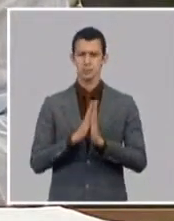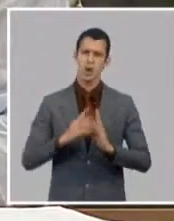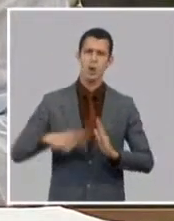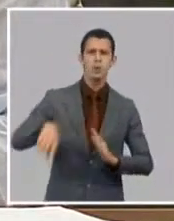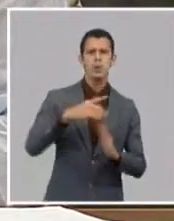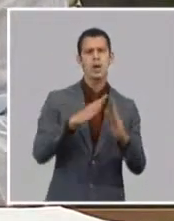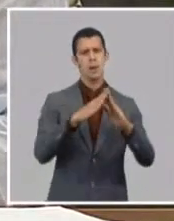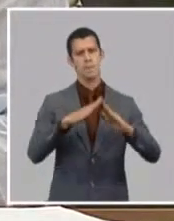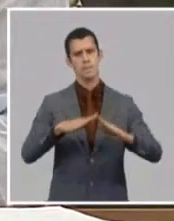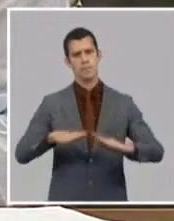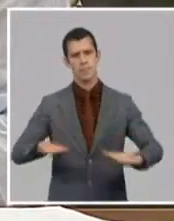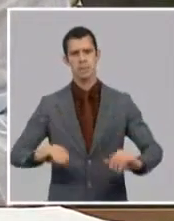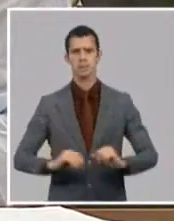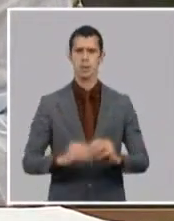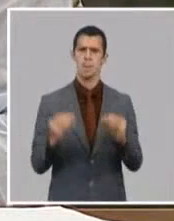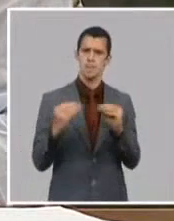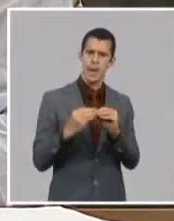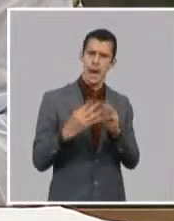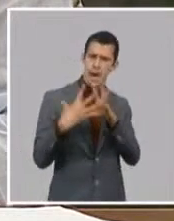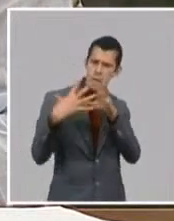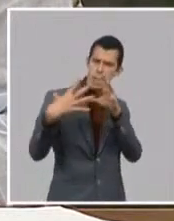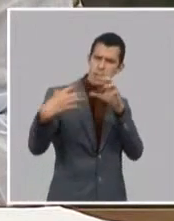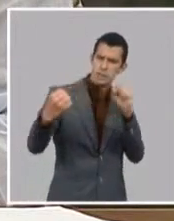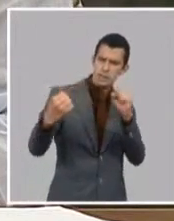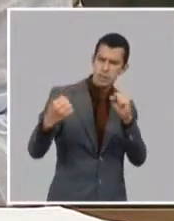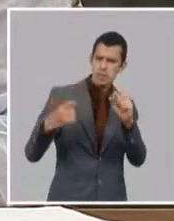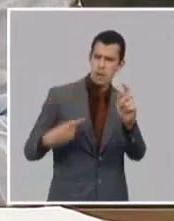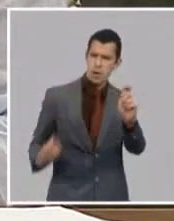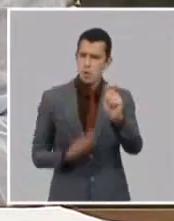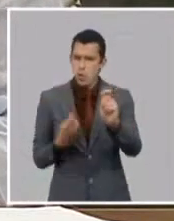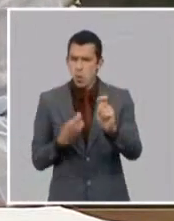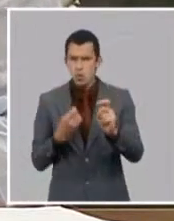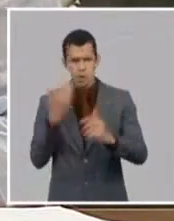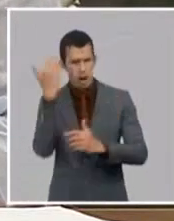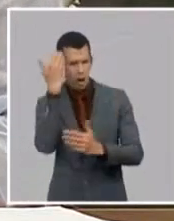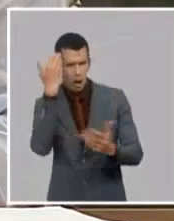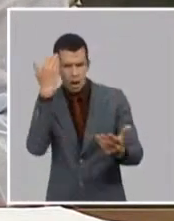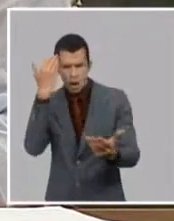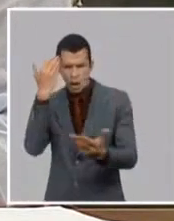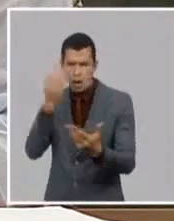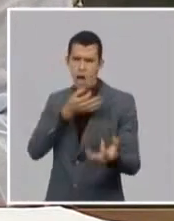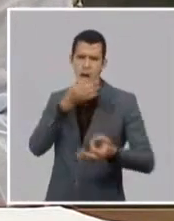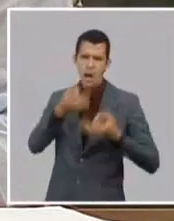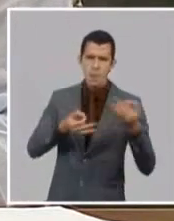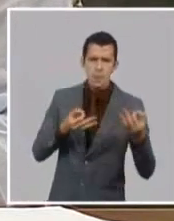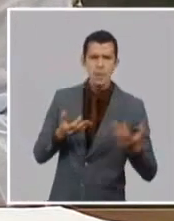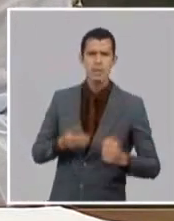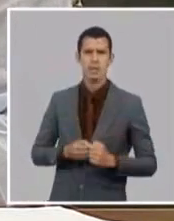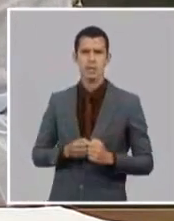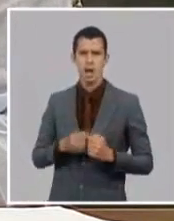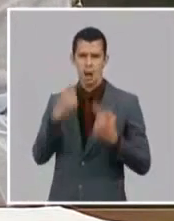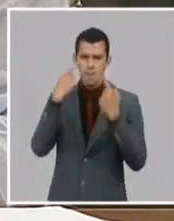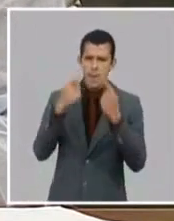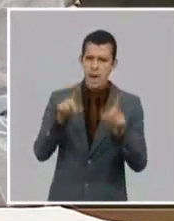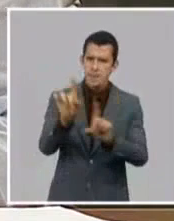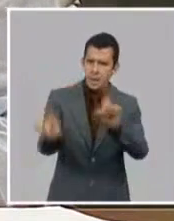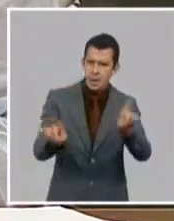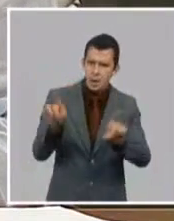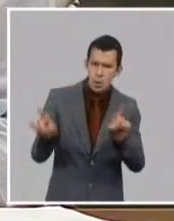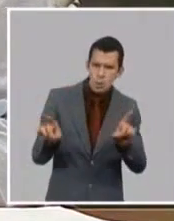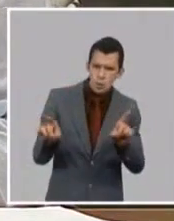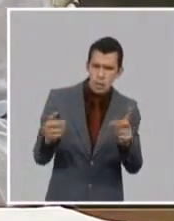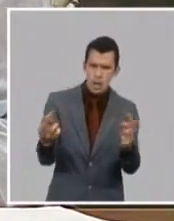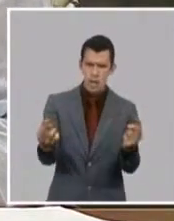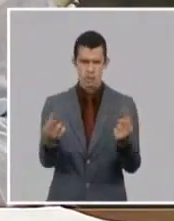a seguir potenciando a la revolución por su concepto de justicia, que es como ganó la revolución. La revolución la